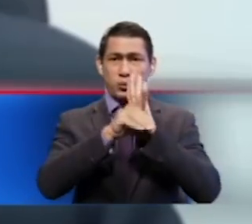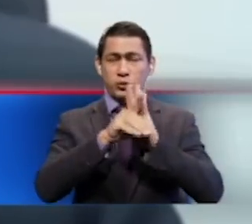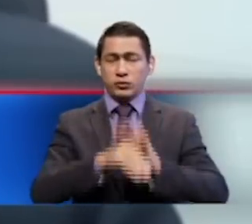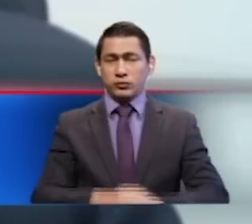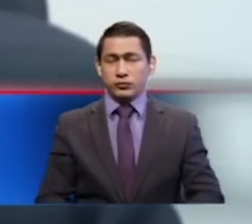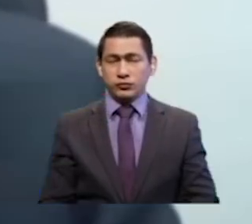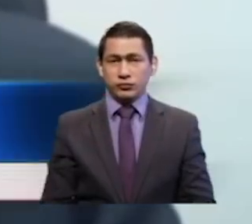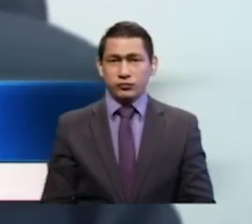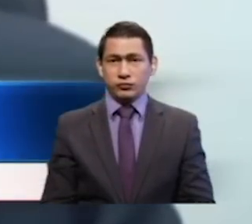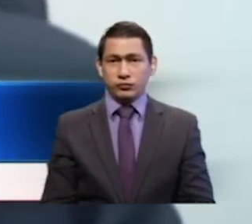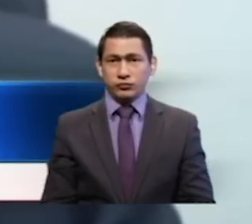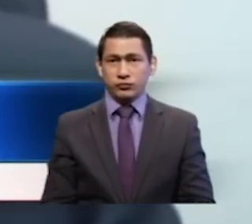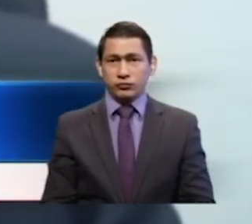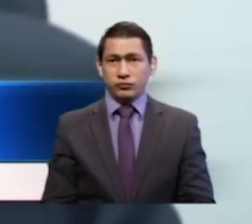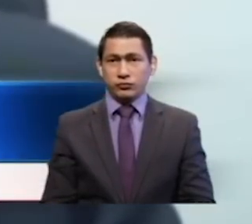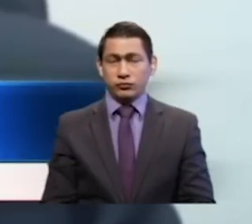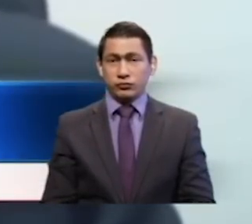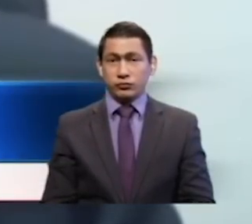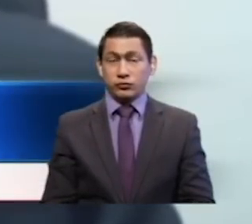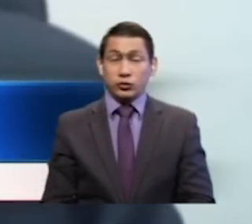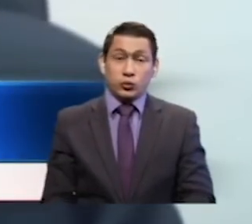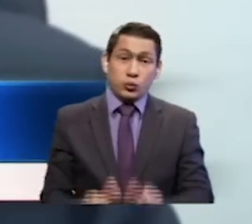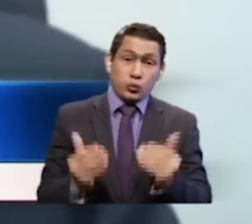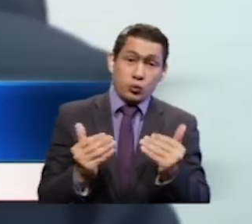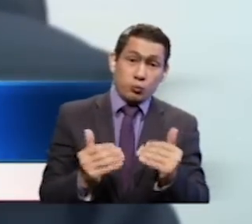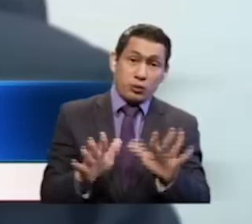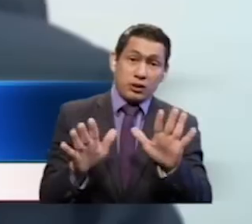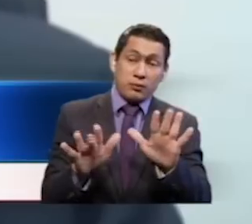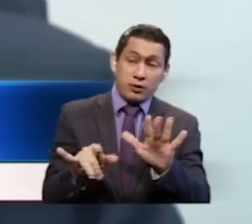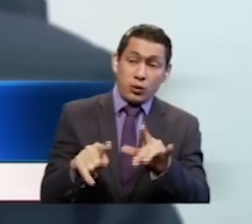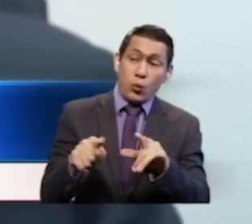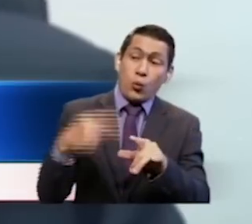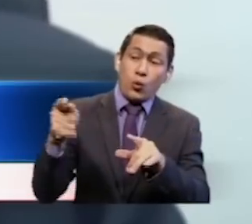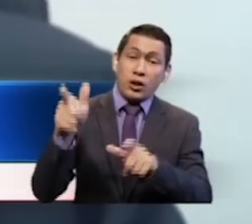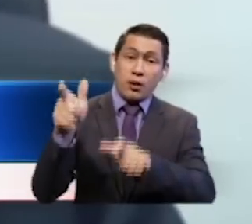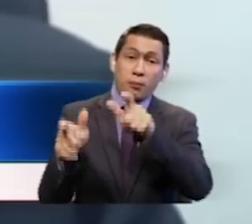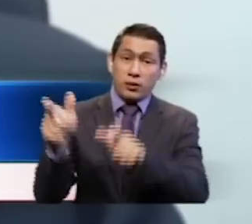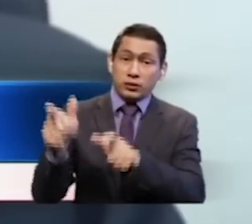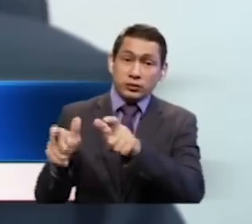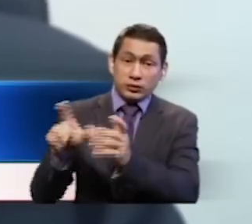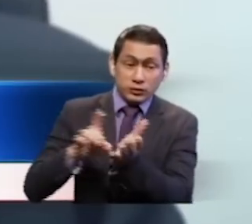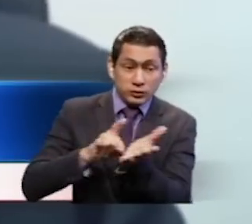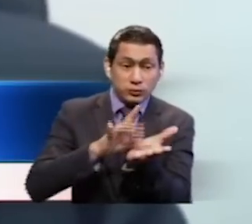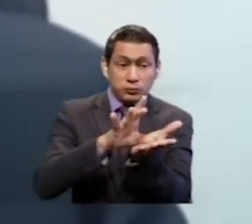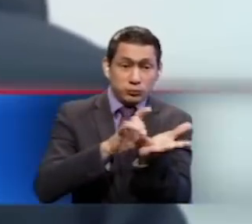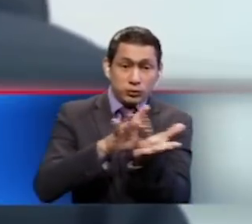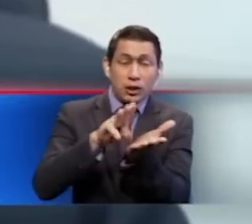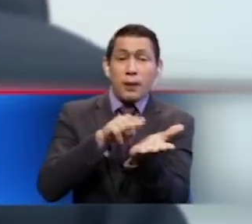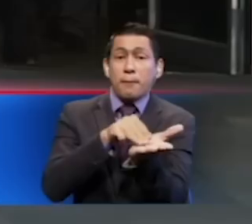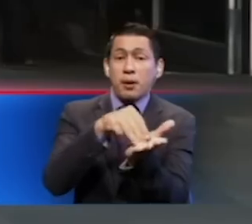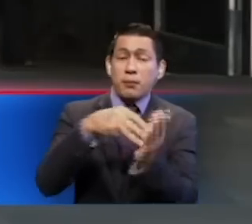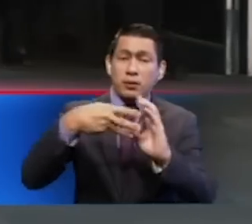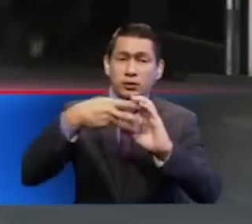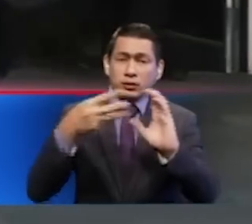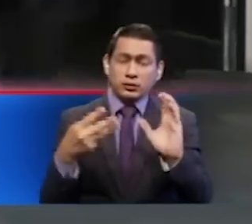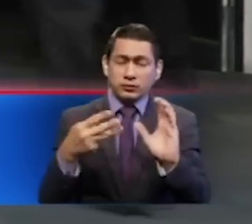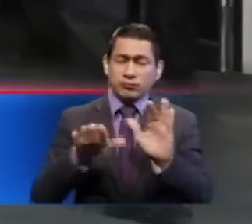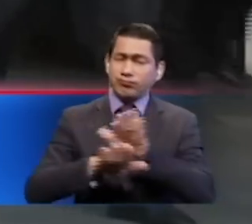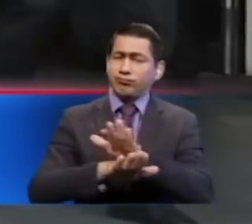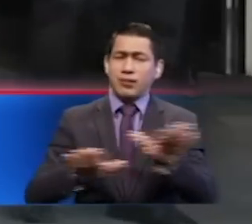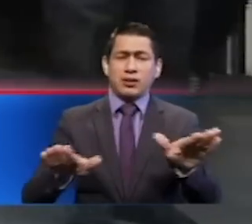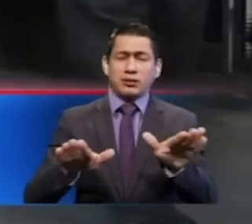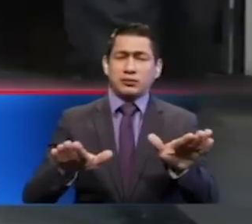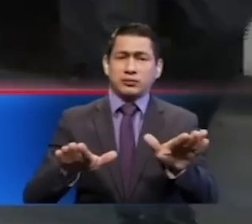usted y al resto del Consejo Electoral nos van a sacar a patadas. No, señora presidenta, ya basta. La denuncia